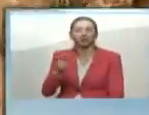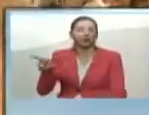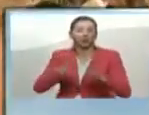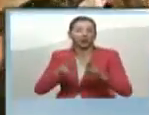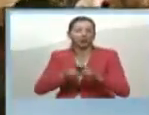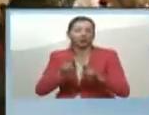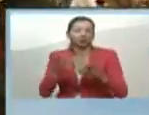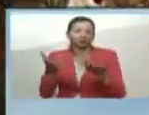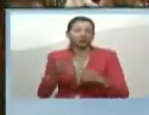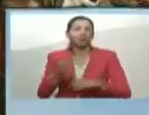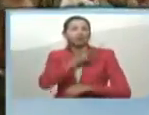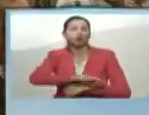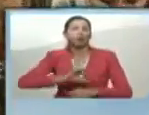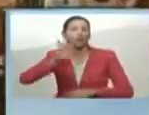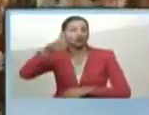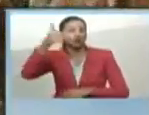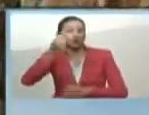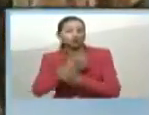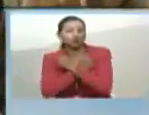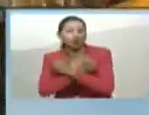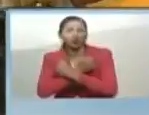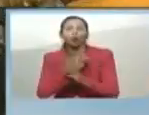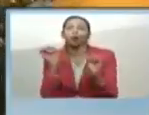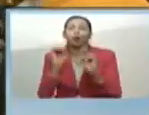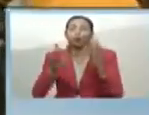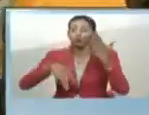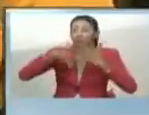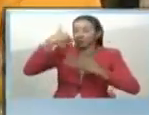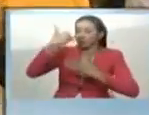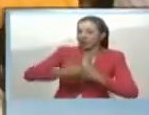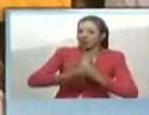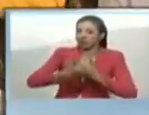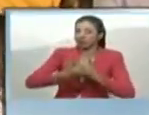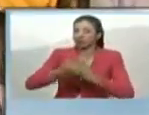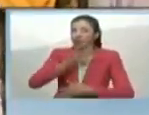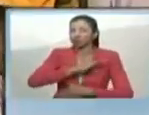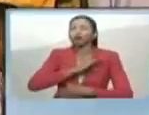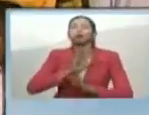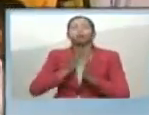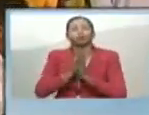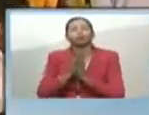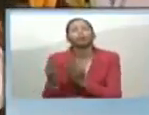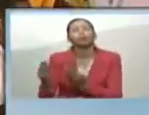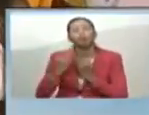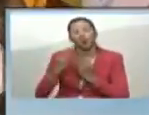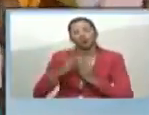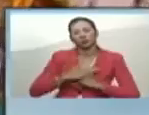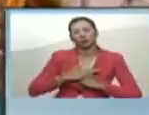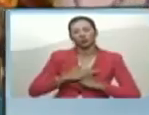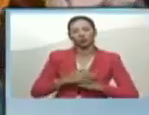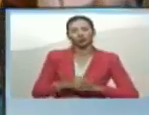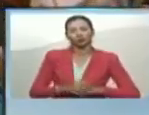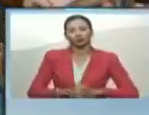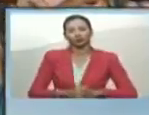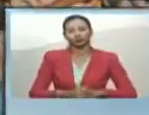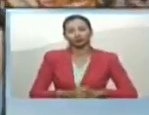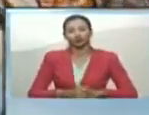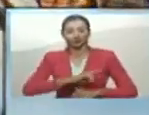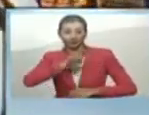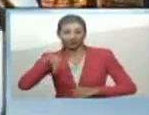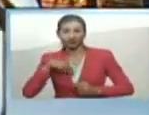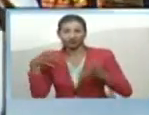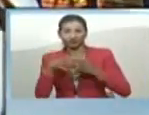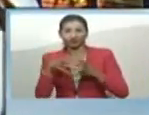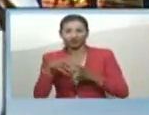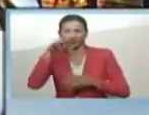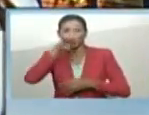por la misión mayor los proyectos socioproductivos necesitamos apoyo nuestro sector nuestro sector